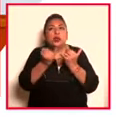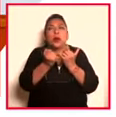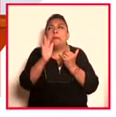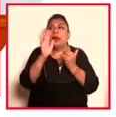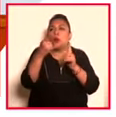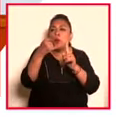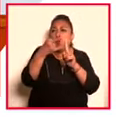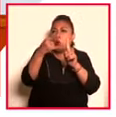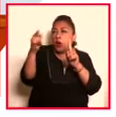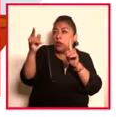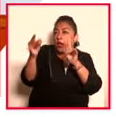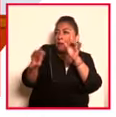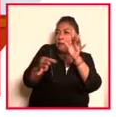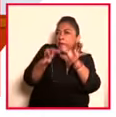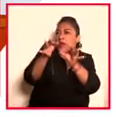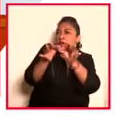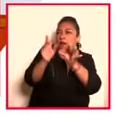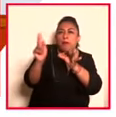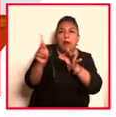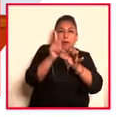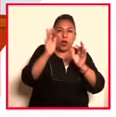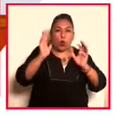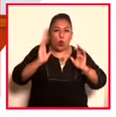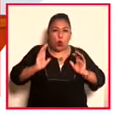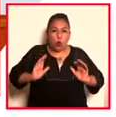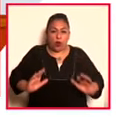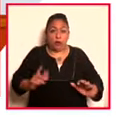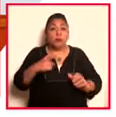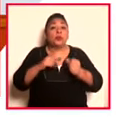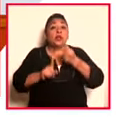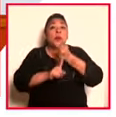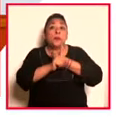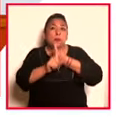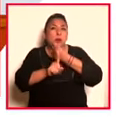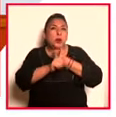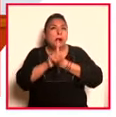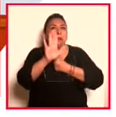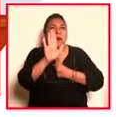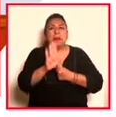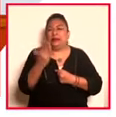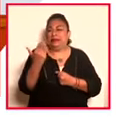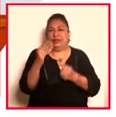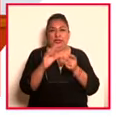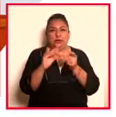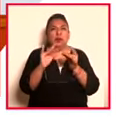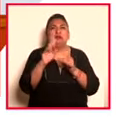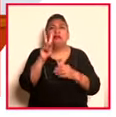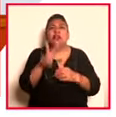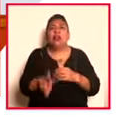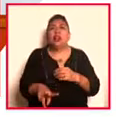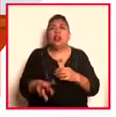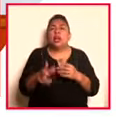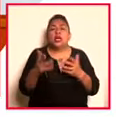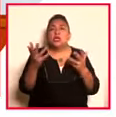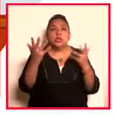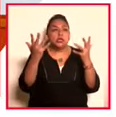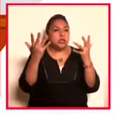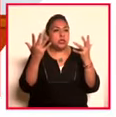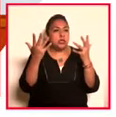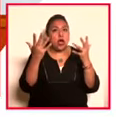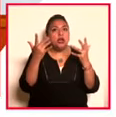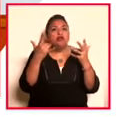la percepción. Es decir, que nuestro problema es que estamos, como decíamos hace un ratito, tan aturdidos que no